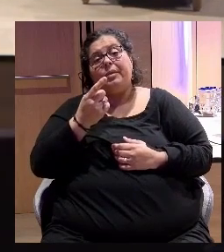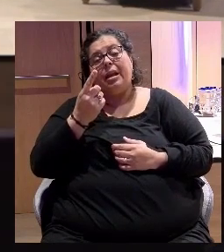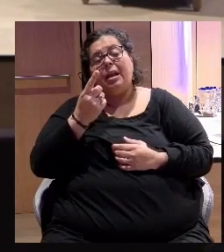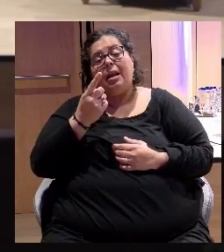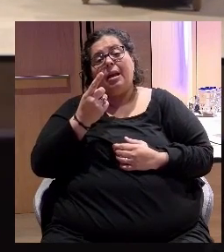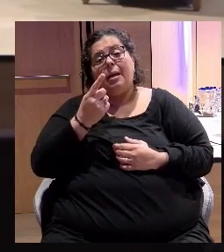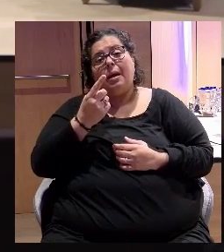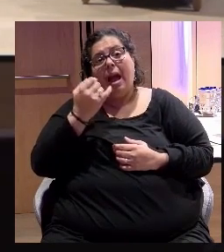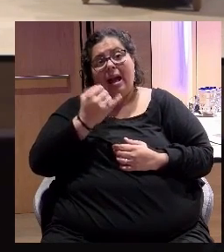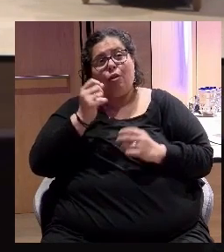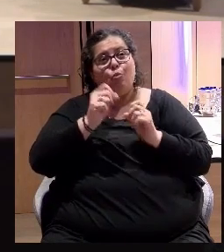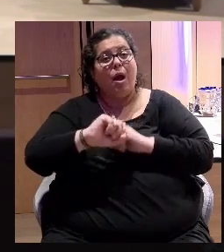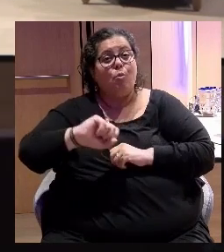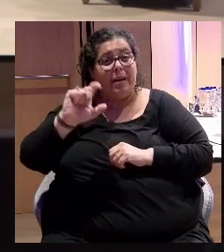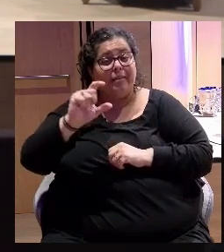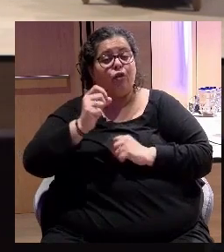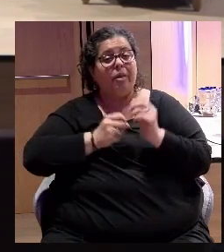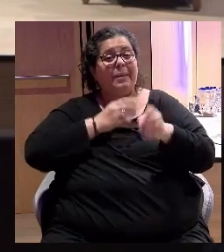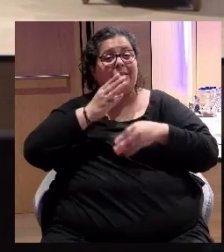en la participación ha sido